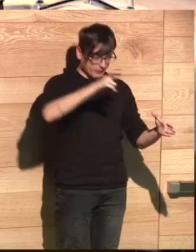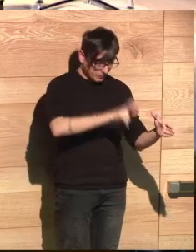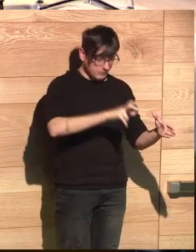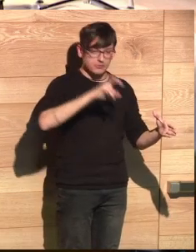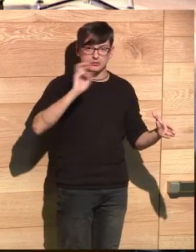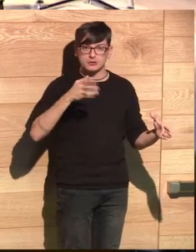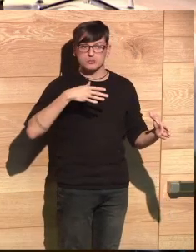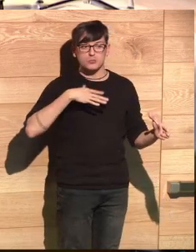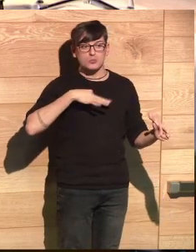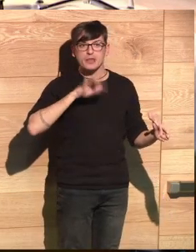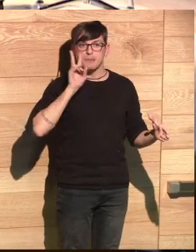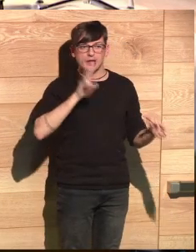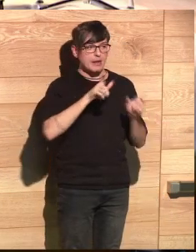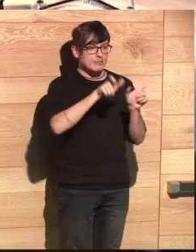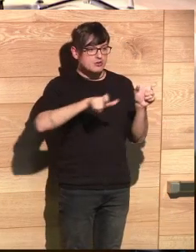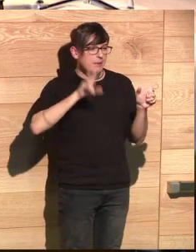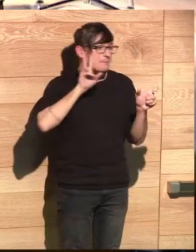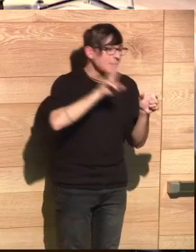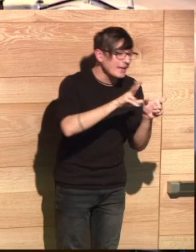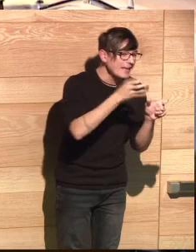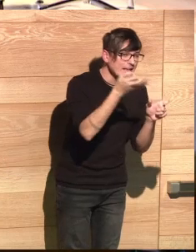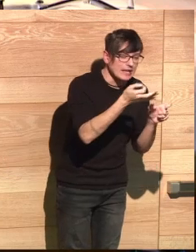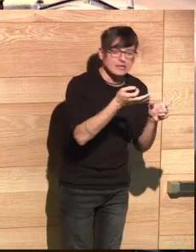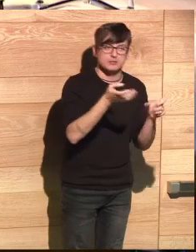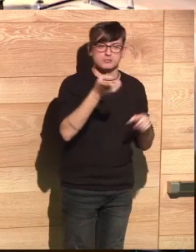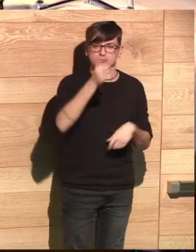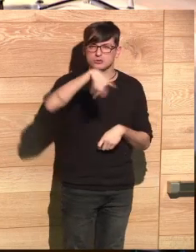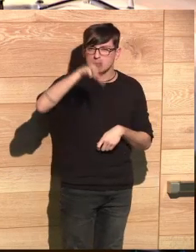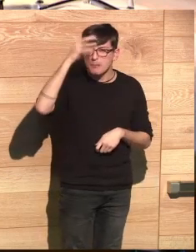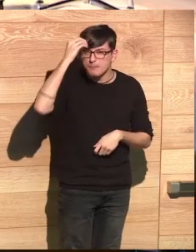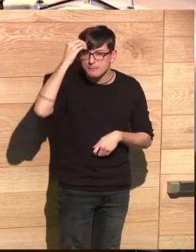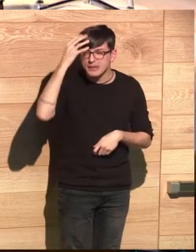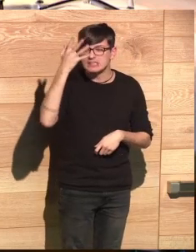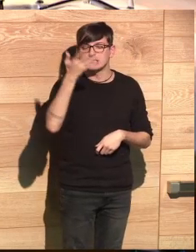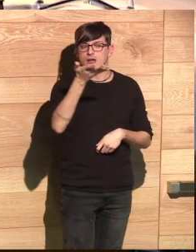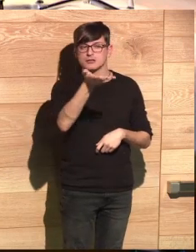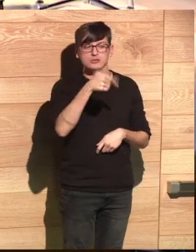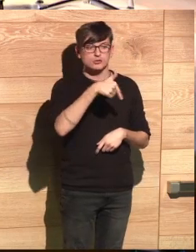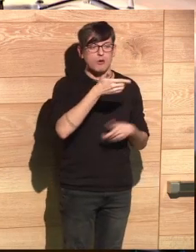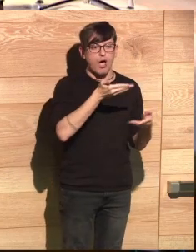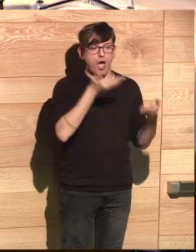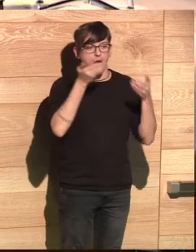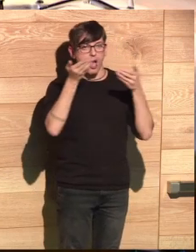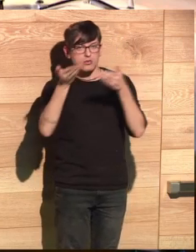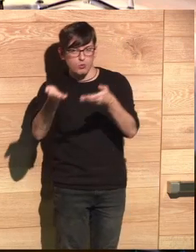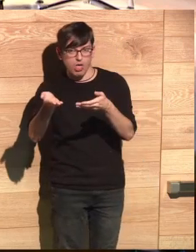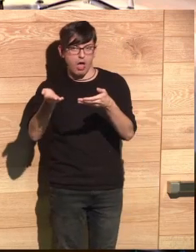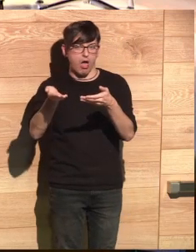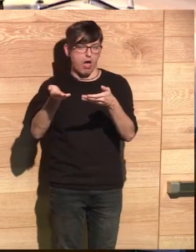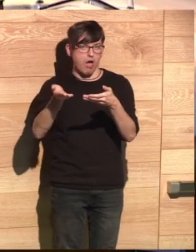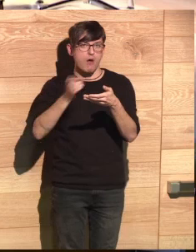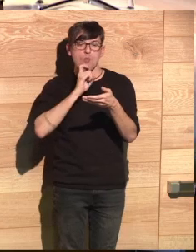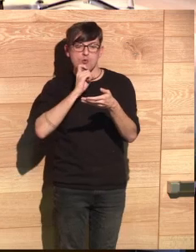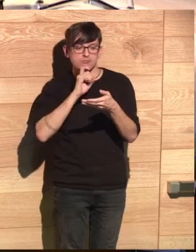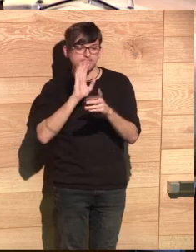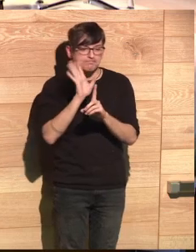qué es lo que ve esa persona. ¿Cómo esto, creéis, podría ayudar a dar esa faceta, a descubrir